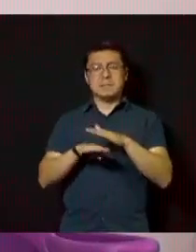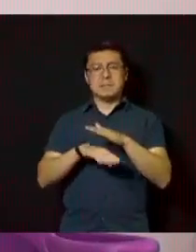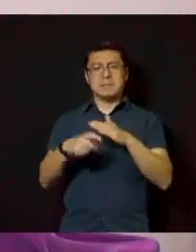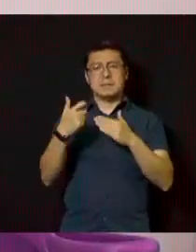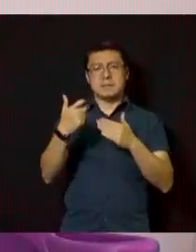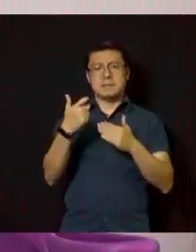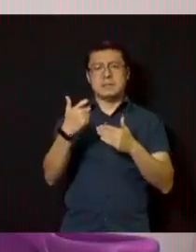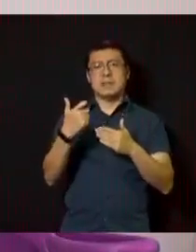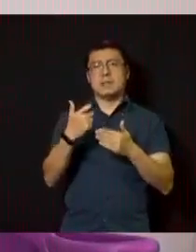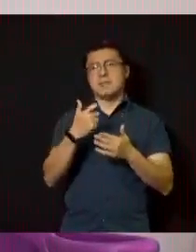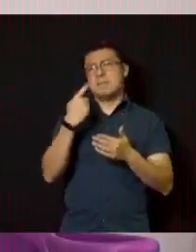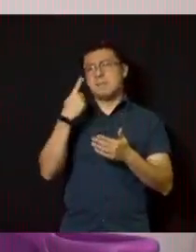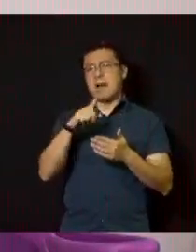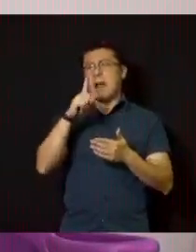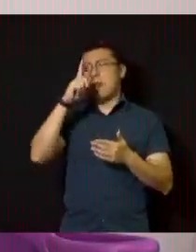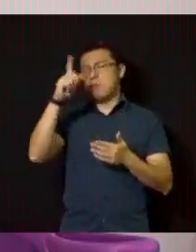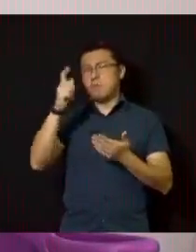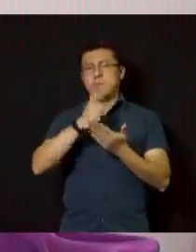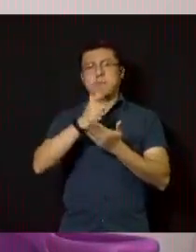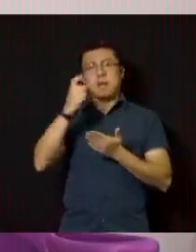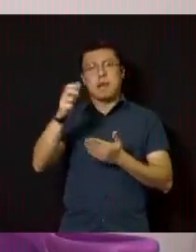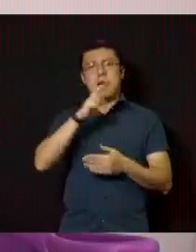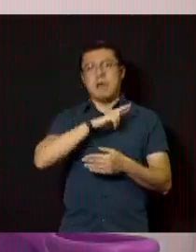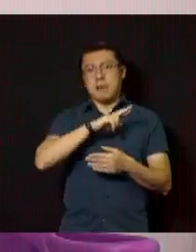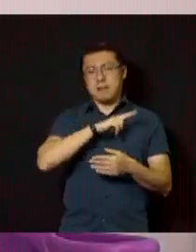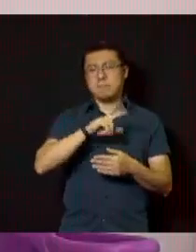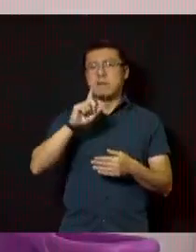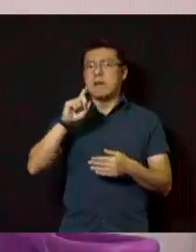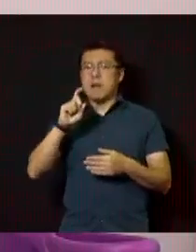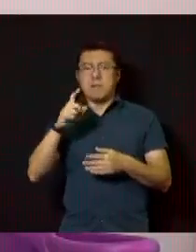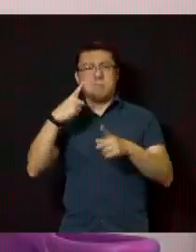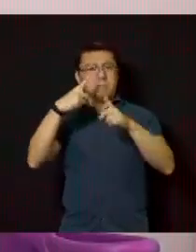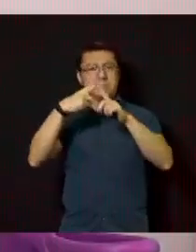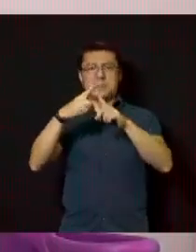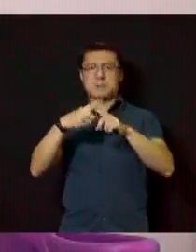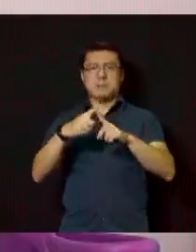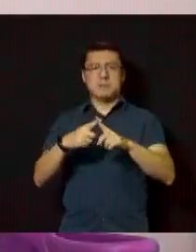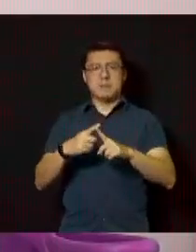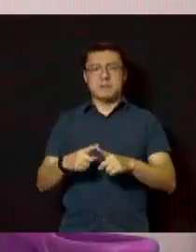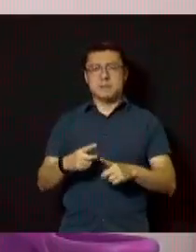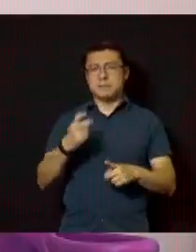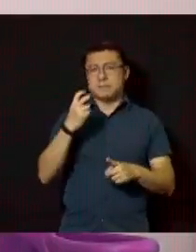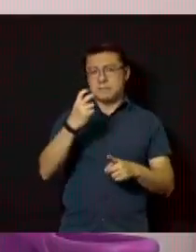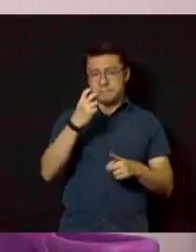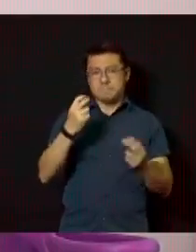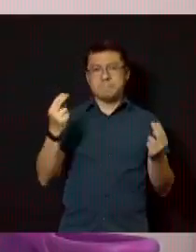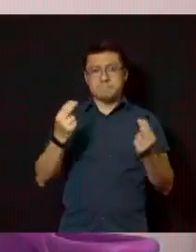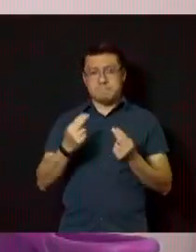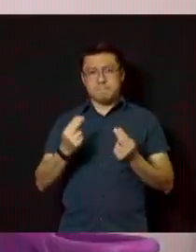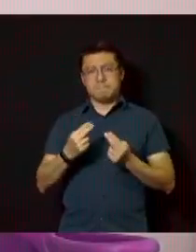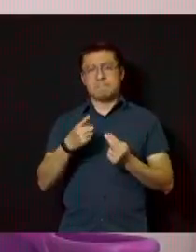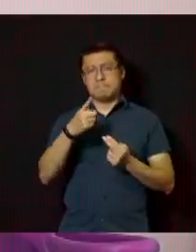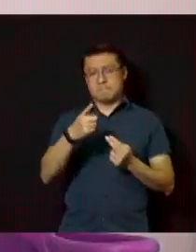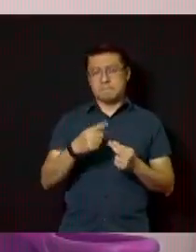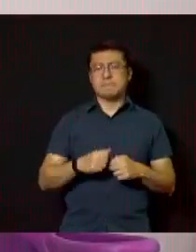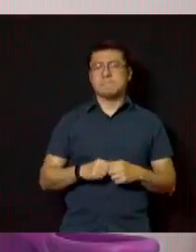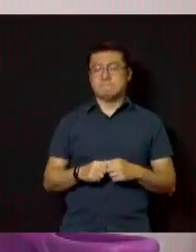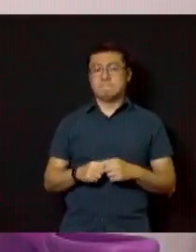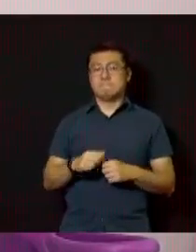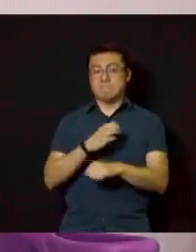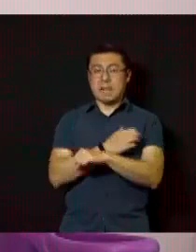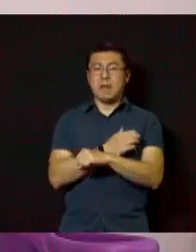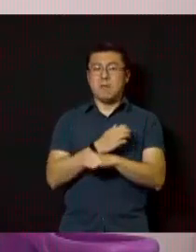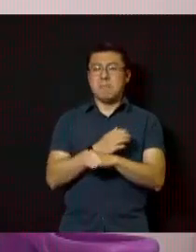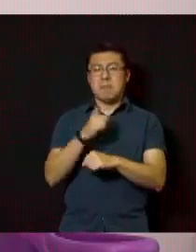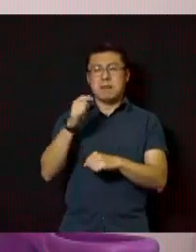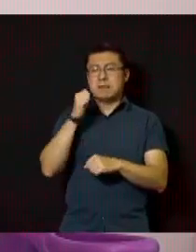nuestras necesidades, la luz, el arriendo, el agua, no sé, todo aquello que tú necesites, ¿sí? Nos va a acompañar una mujer maravillosa,